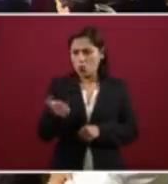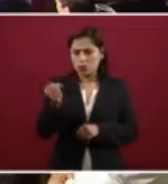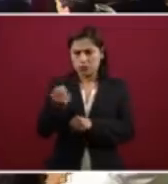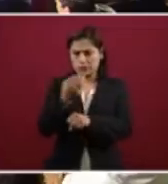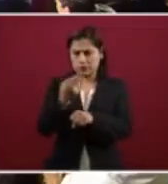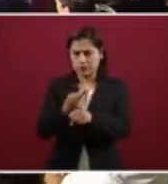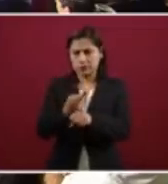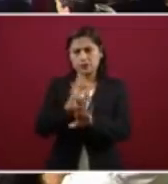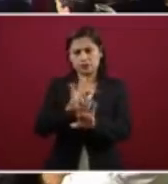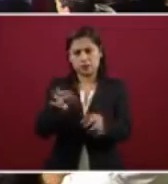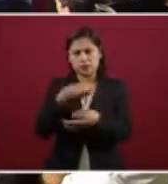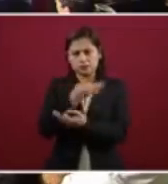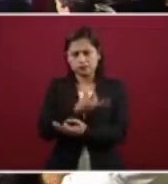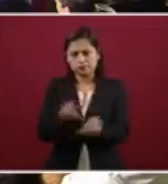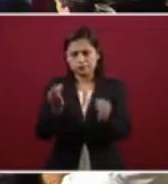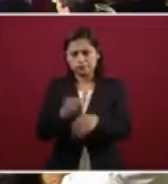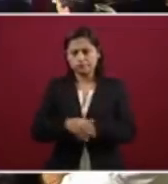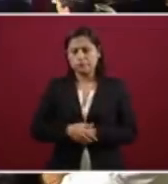secretarías.